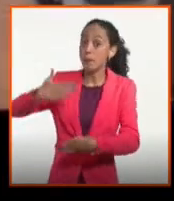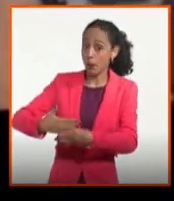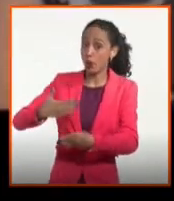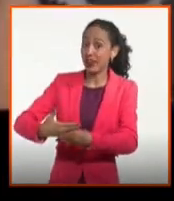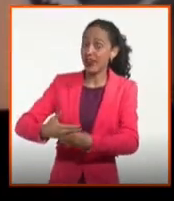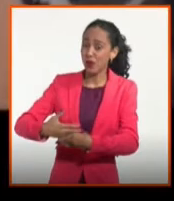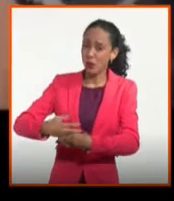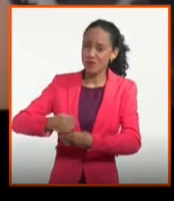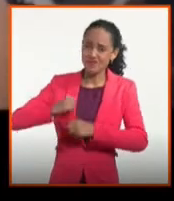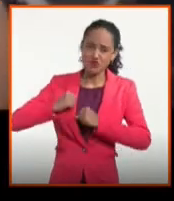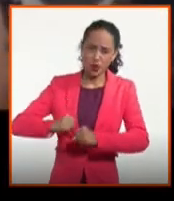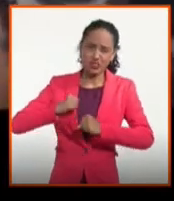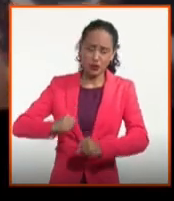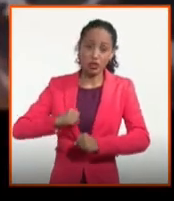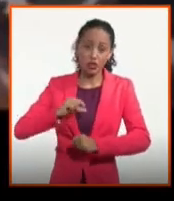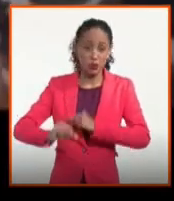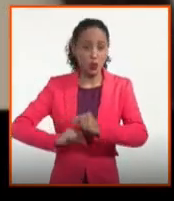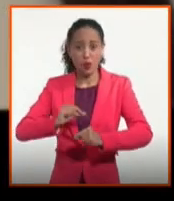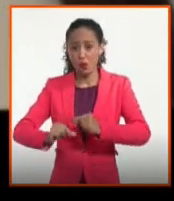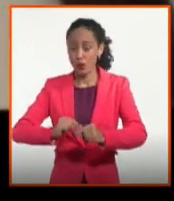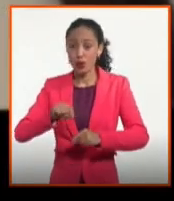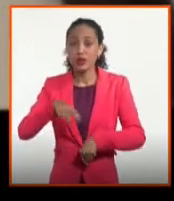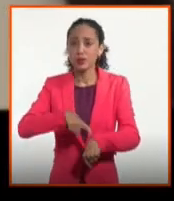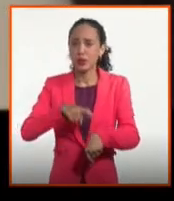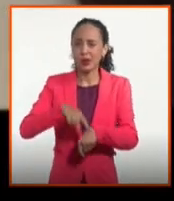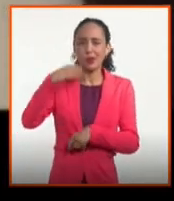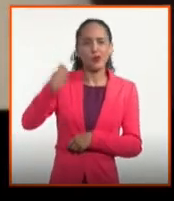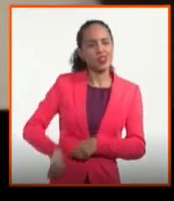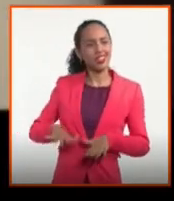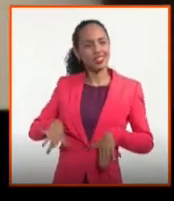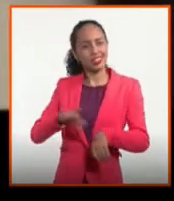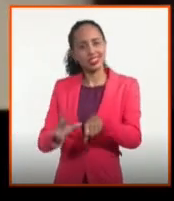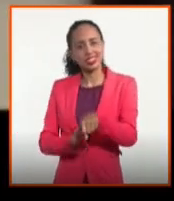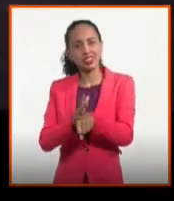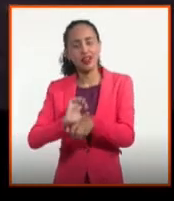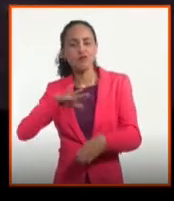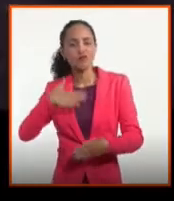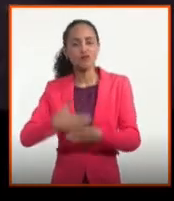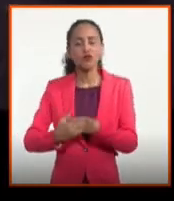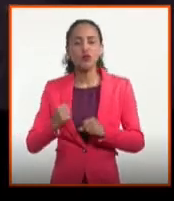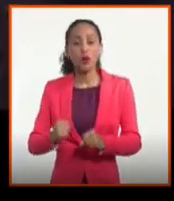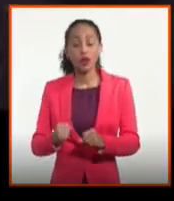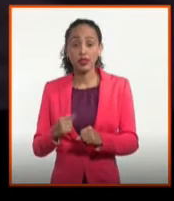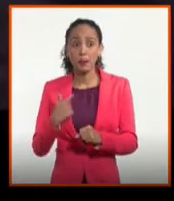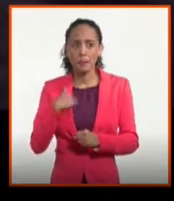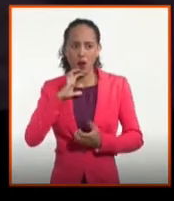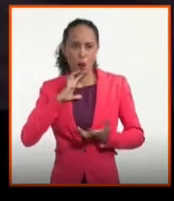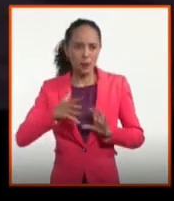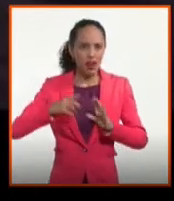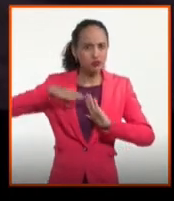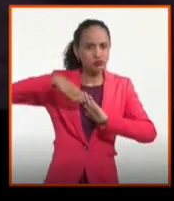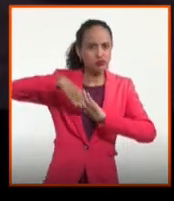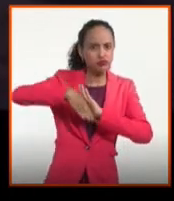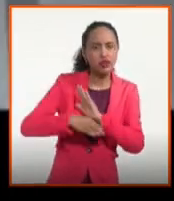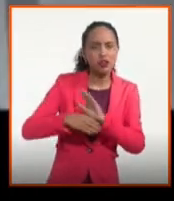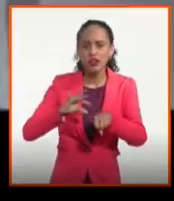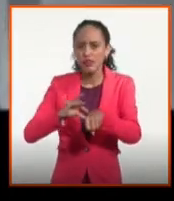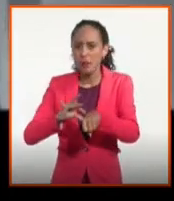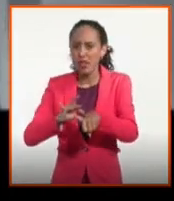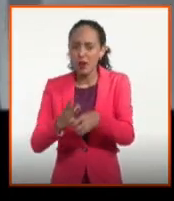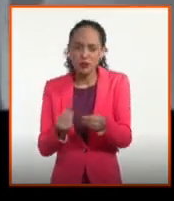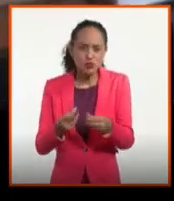en ese mismo momento oportunistamente en la medida que más complicado estábamos se empezó a arreciar el bloqueo aparecieron